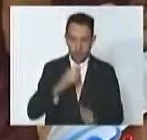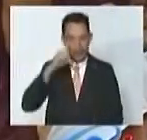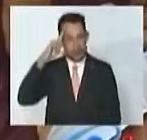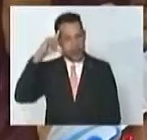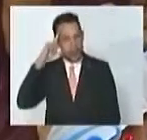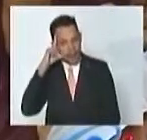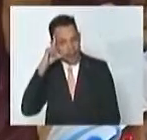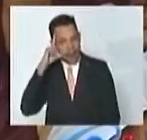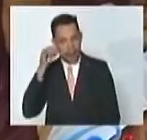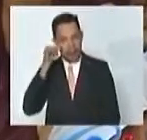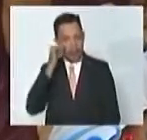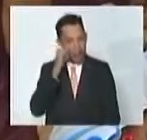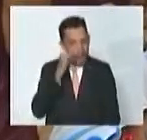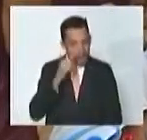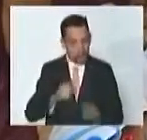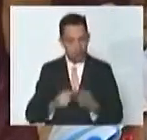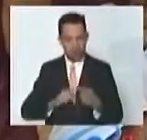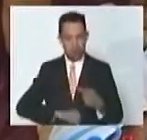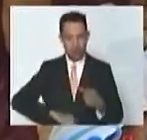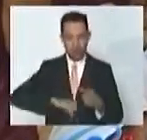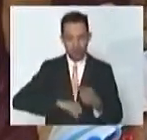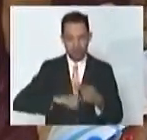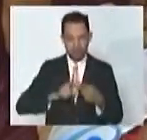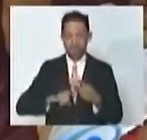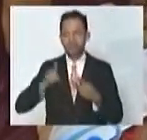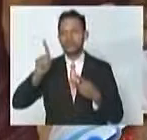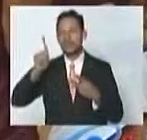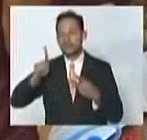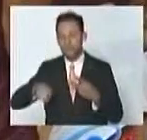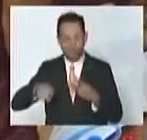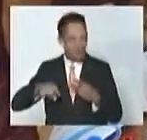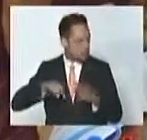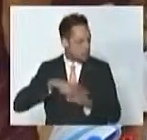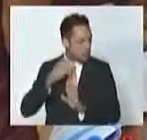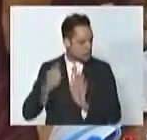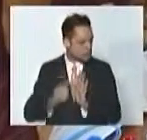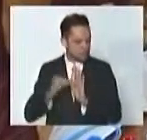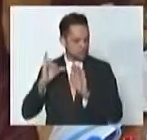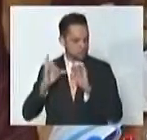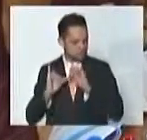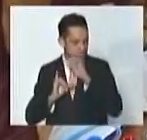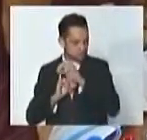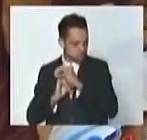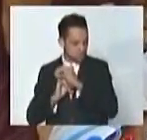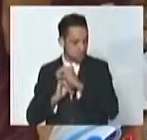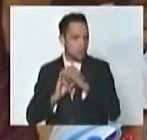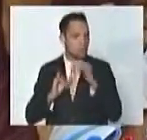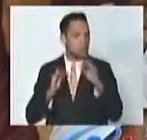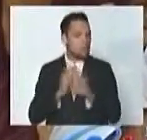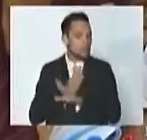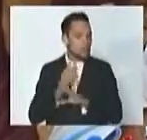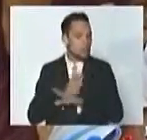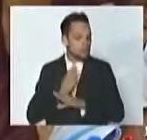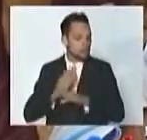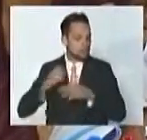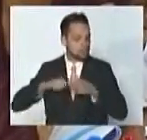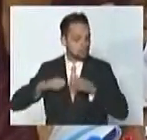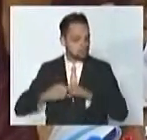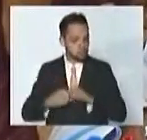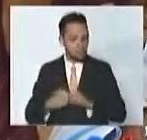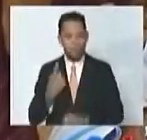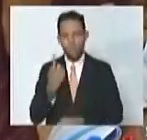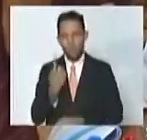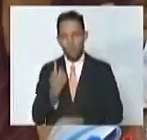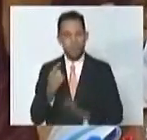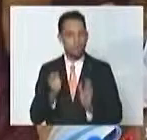preventivo, de ginecología, para hacer toda la parte de ginecología, porque nos habíamos quedado en un solo diagnóstico que era